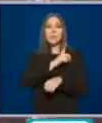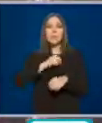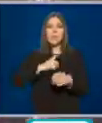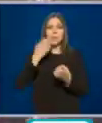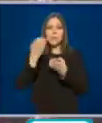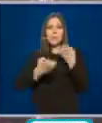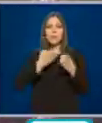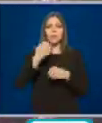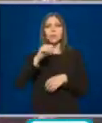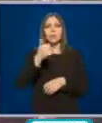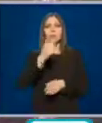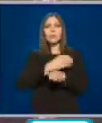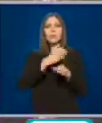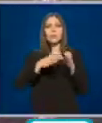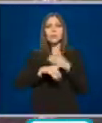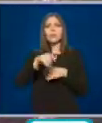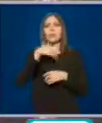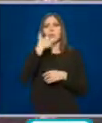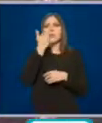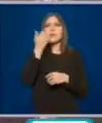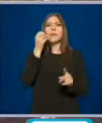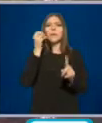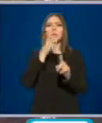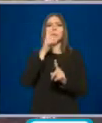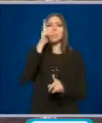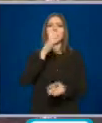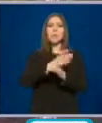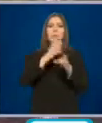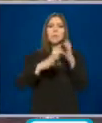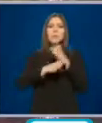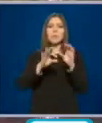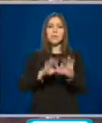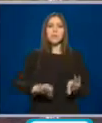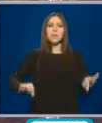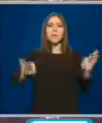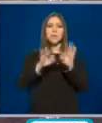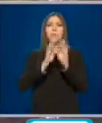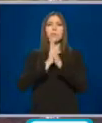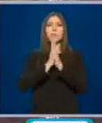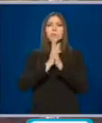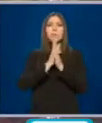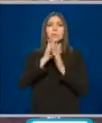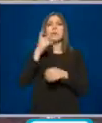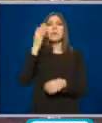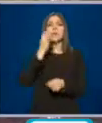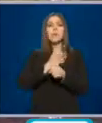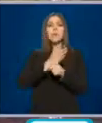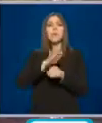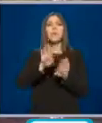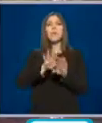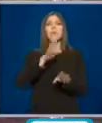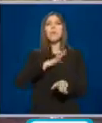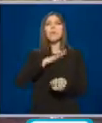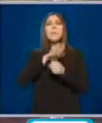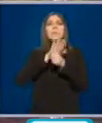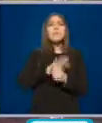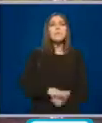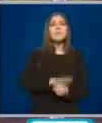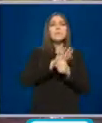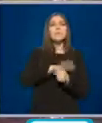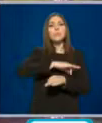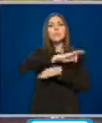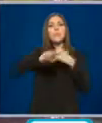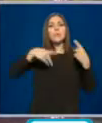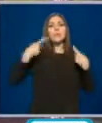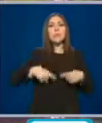ejercicio. Ahora, nada más que sí yo quiero hacer énfasis a un punto muy importante, amigos, por favor. Caemos en una presión social de que tenemos